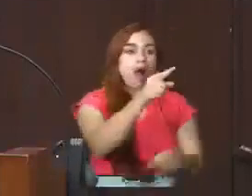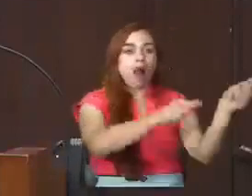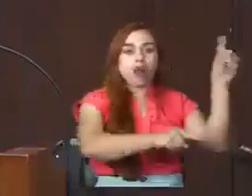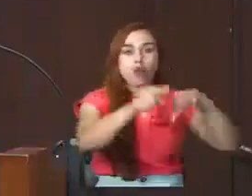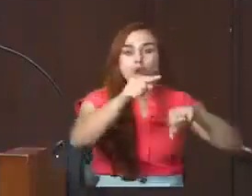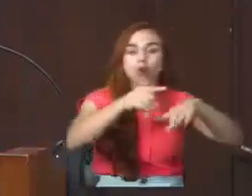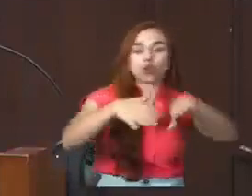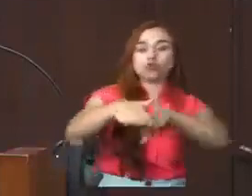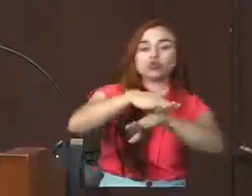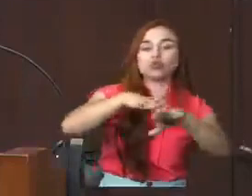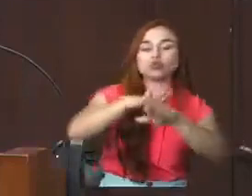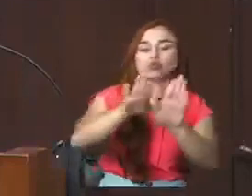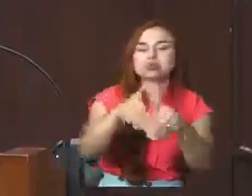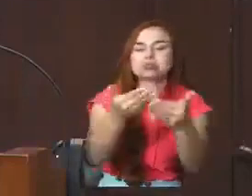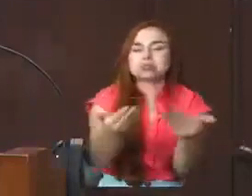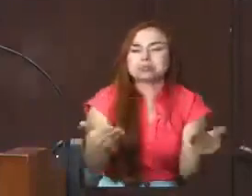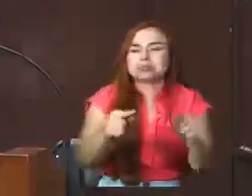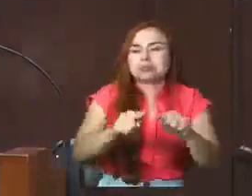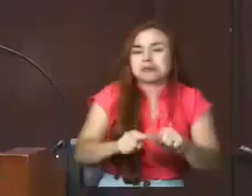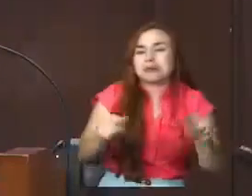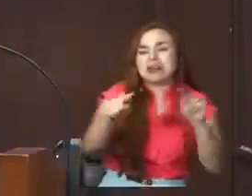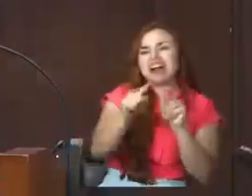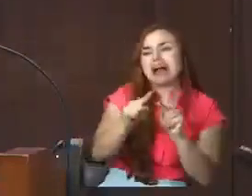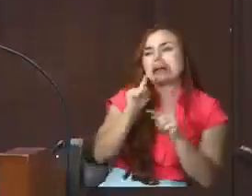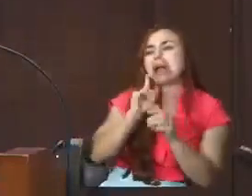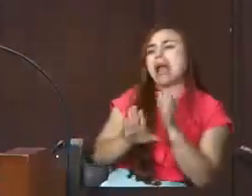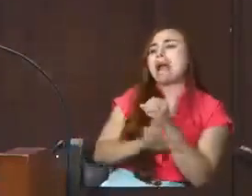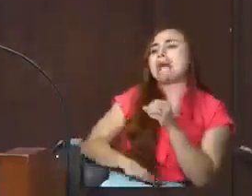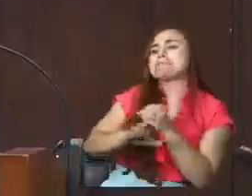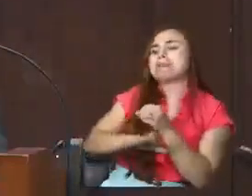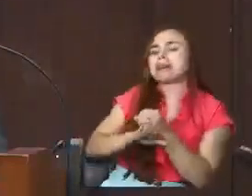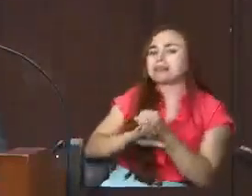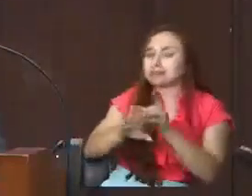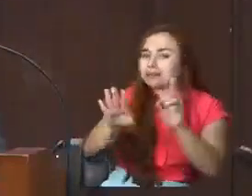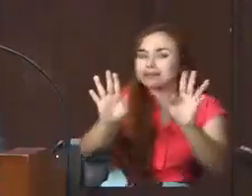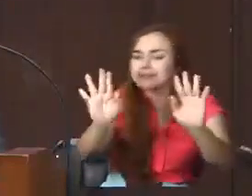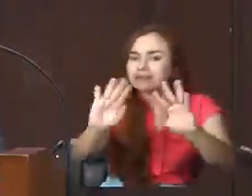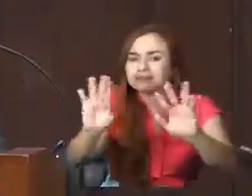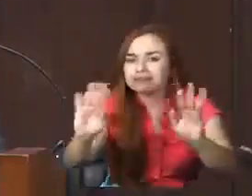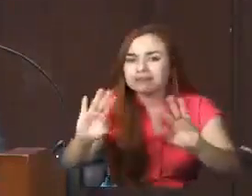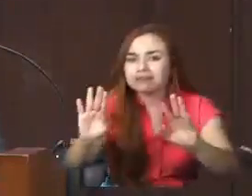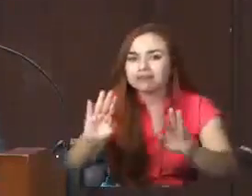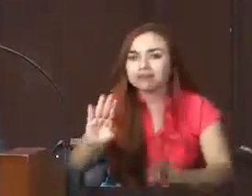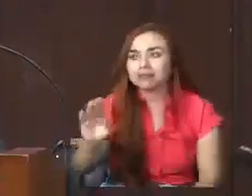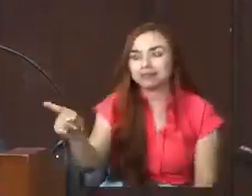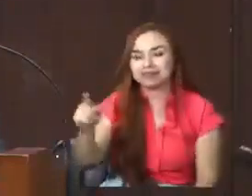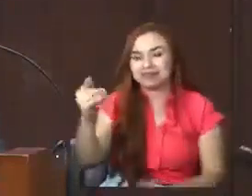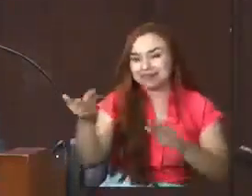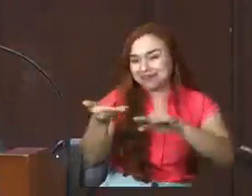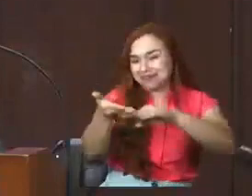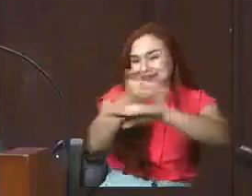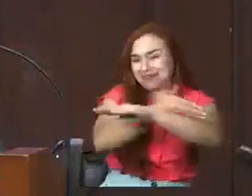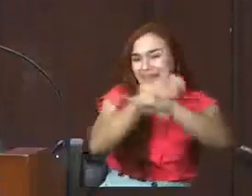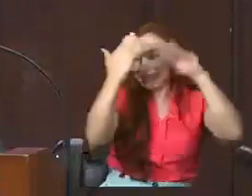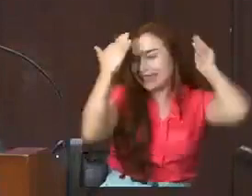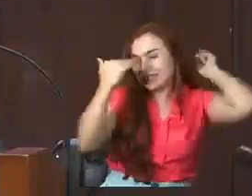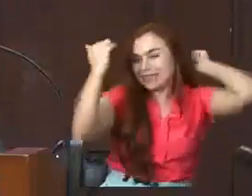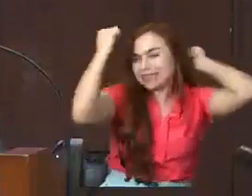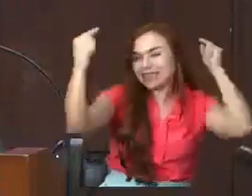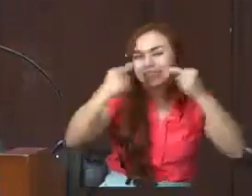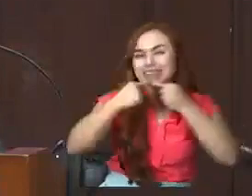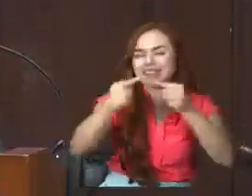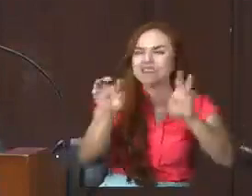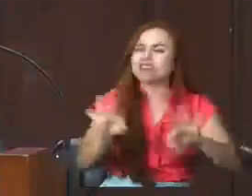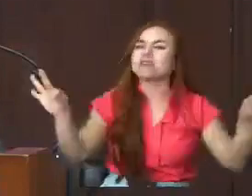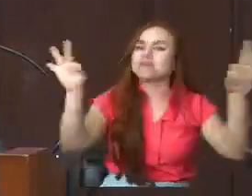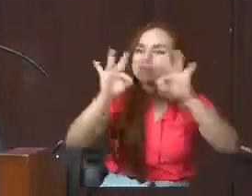sus enfermedades. Nosotros, como lo señalaba el estadista Omar Torrijos, somos partidarios de fabricar nuestra